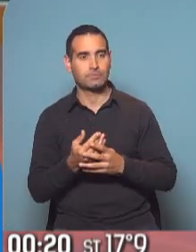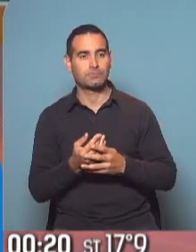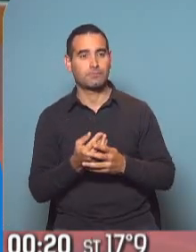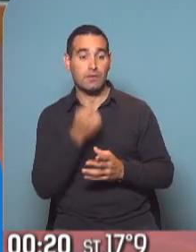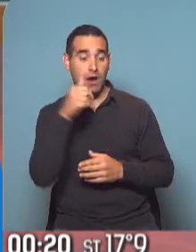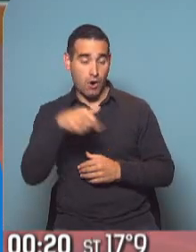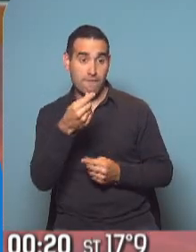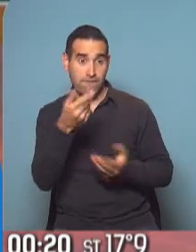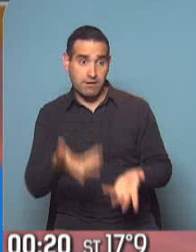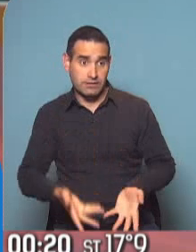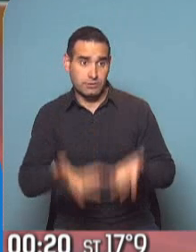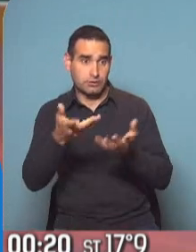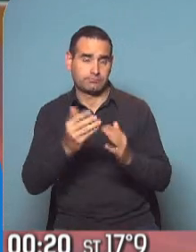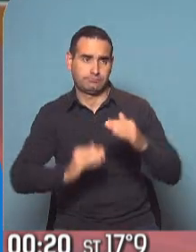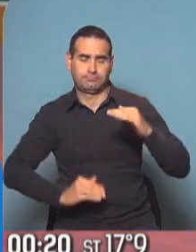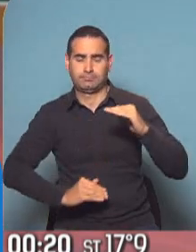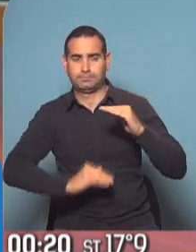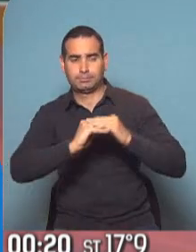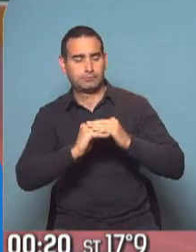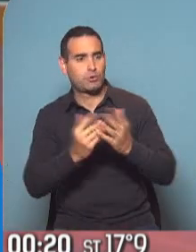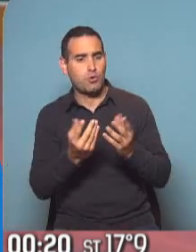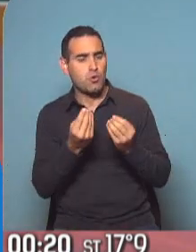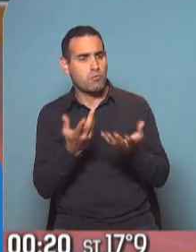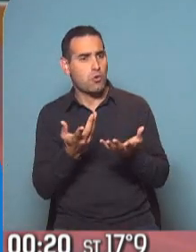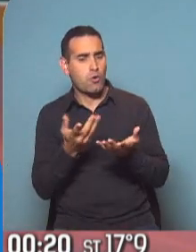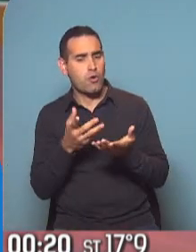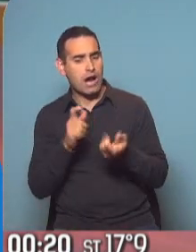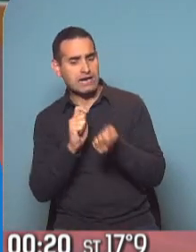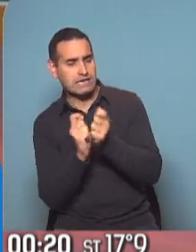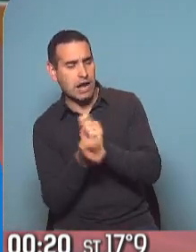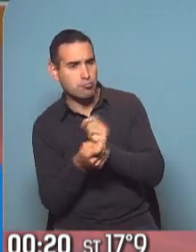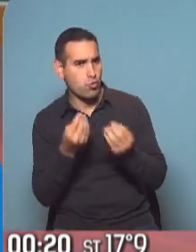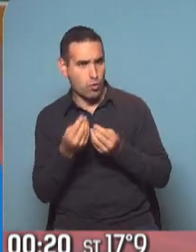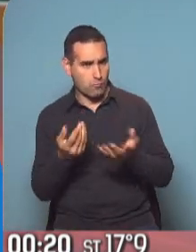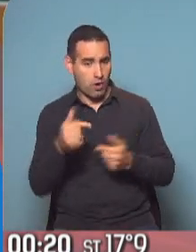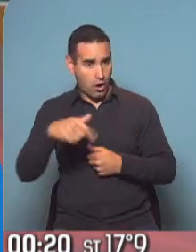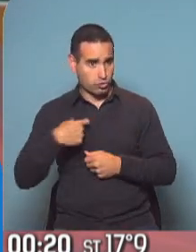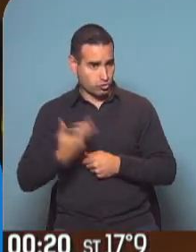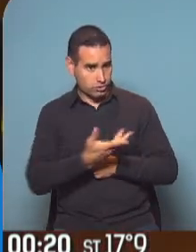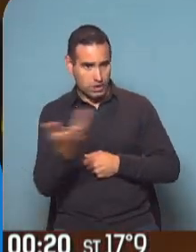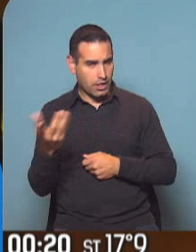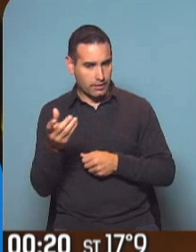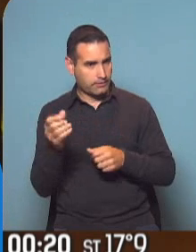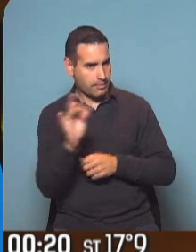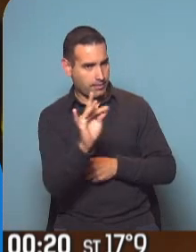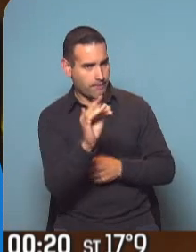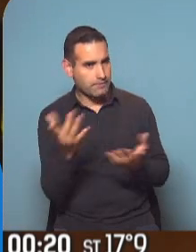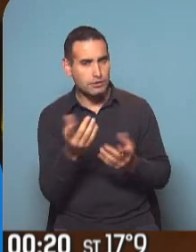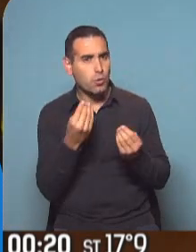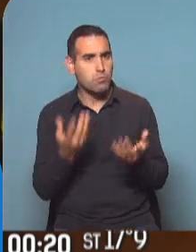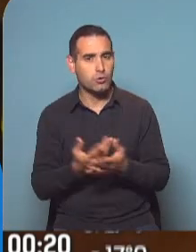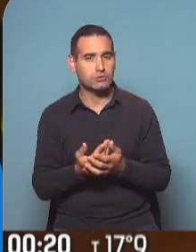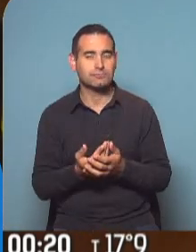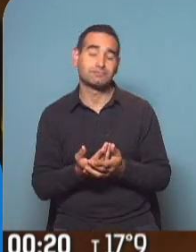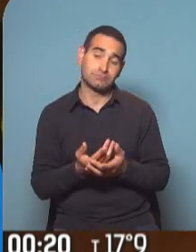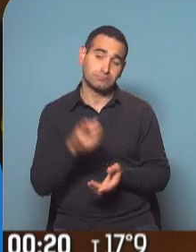de inflación. ¿Cómo se hace para hacer las reformas en una sociedad tan frágil? Bueno, esta es